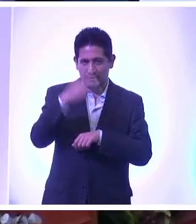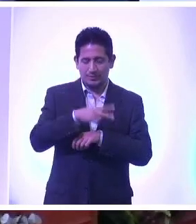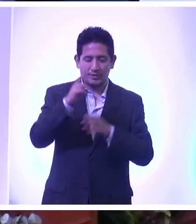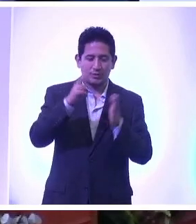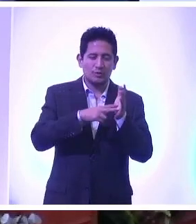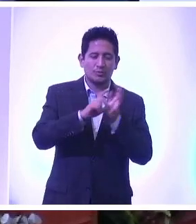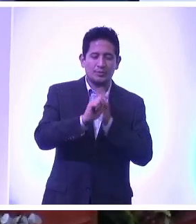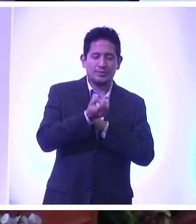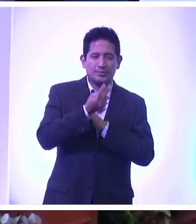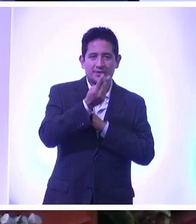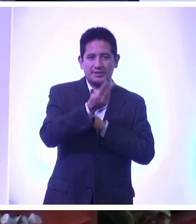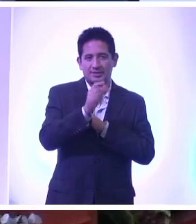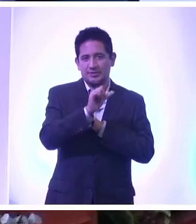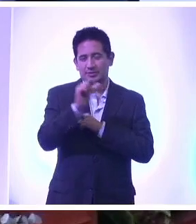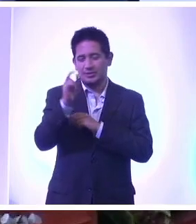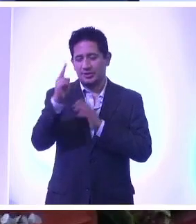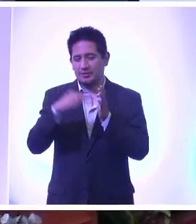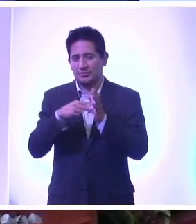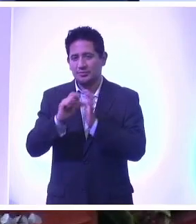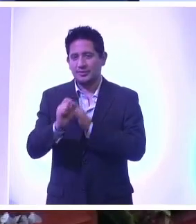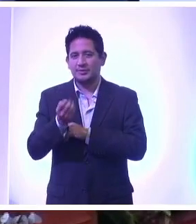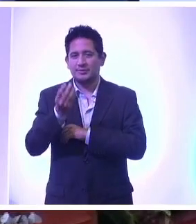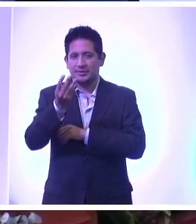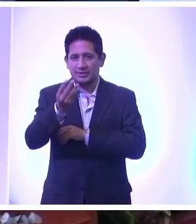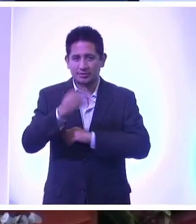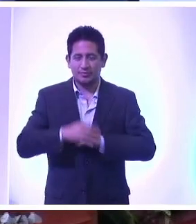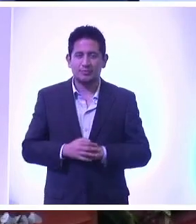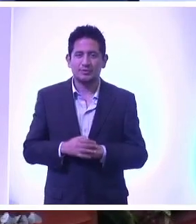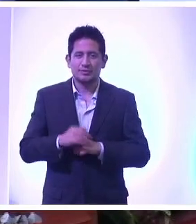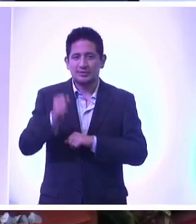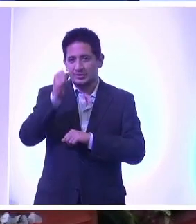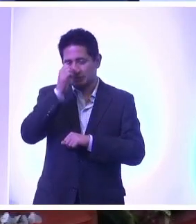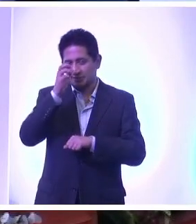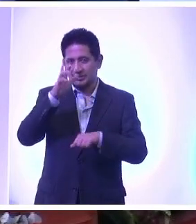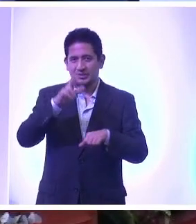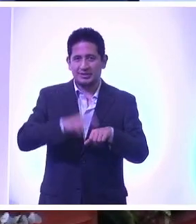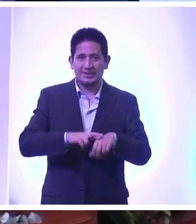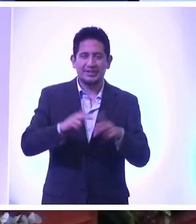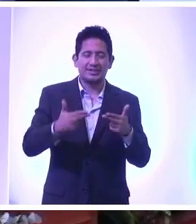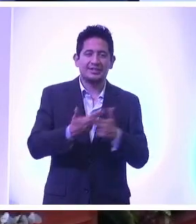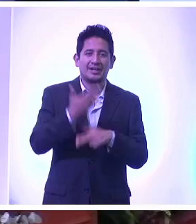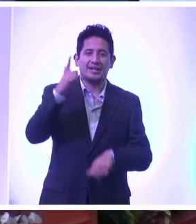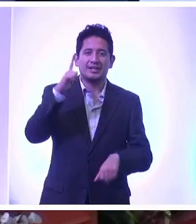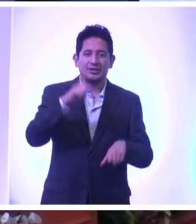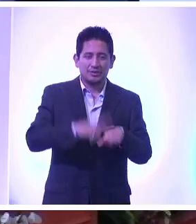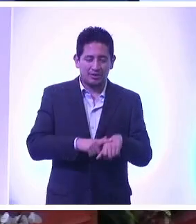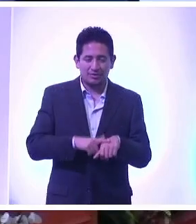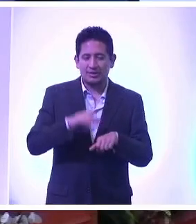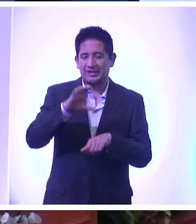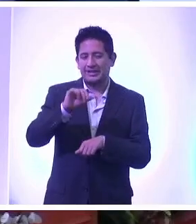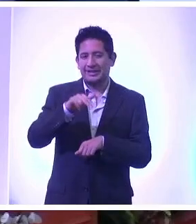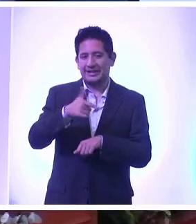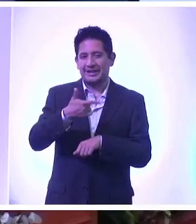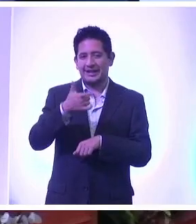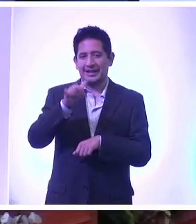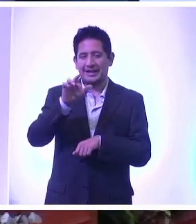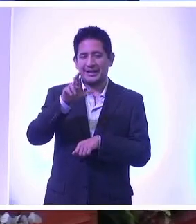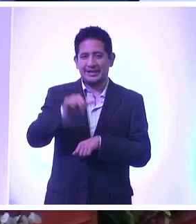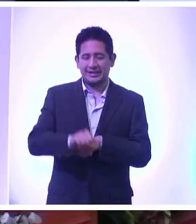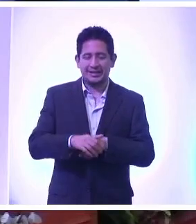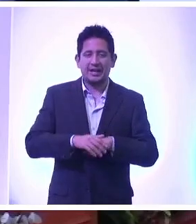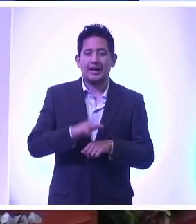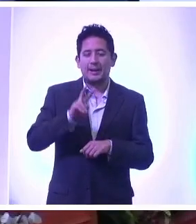cámara nacional de la industria de artes gráficas secretario Nacional de canagraf 2023 2024